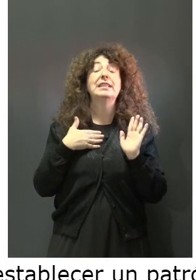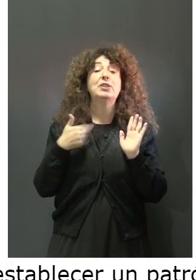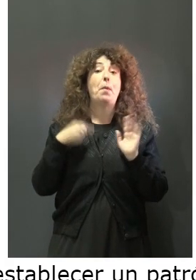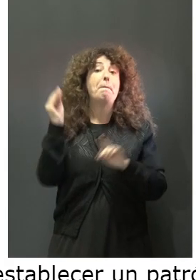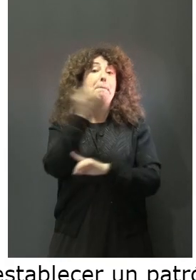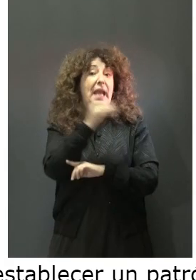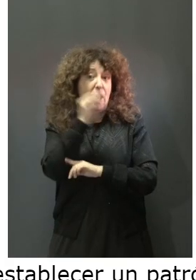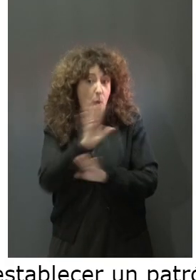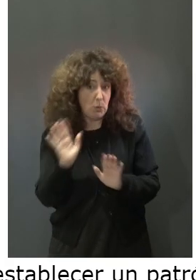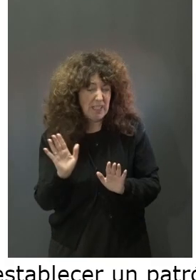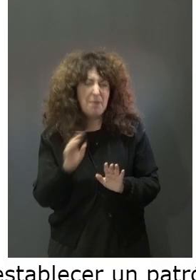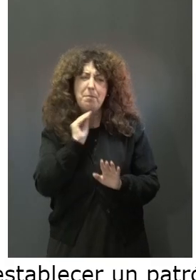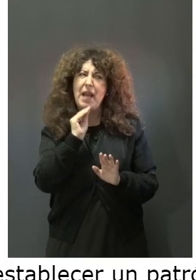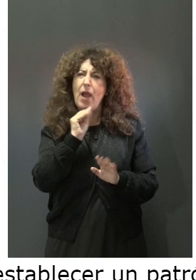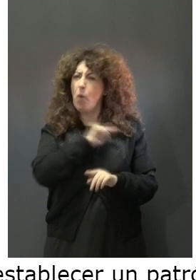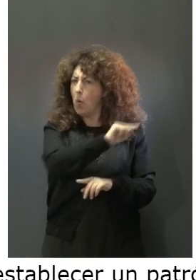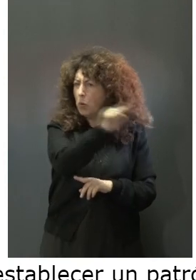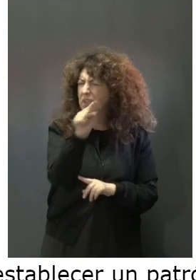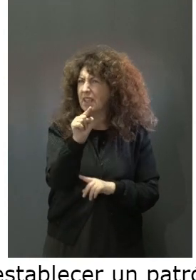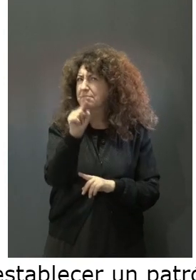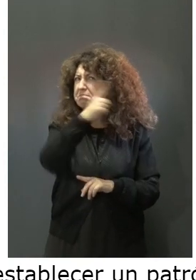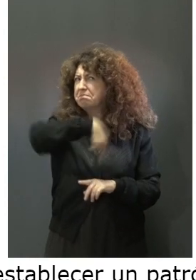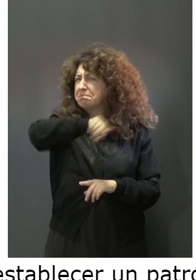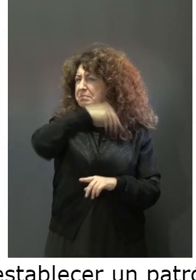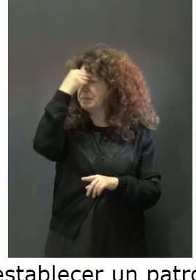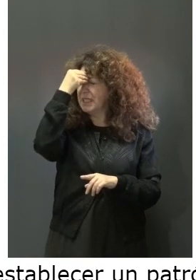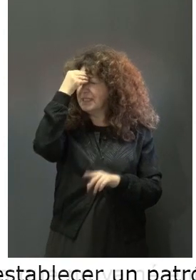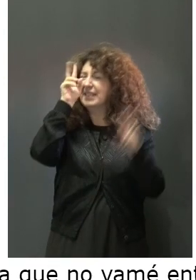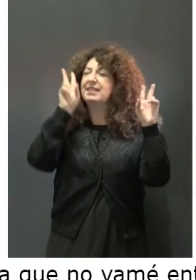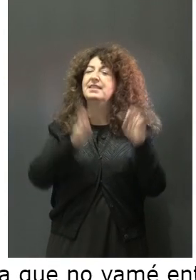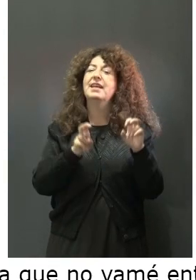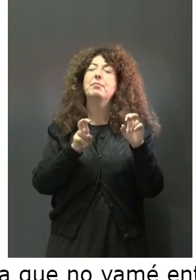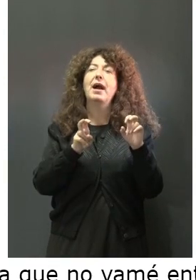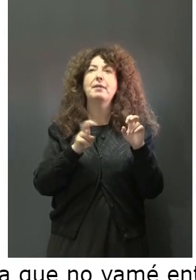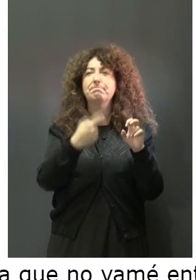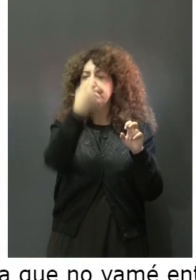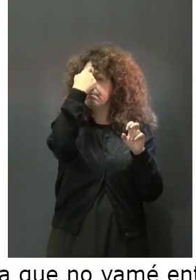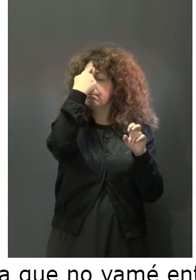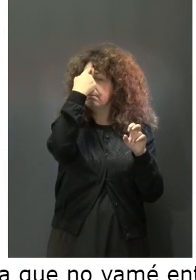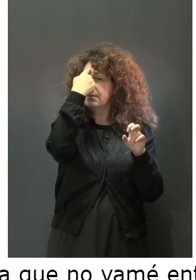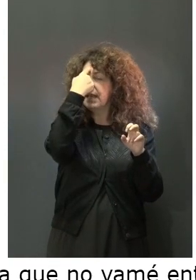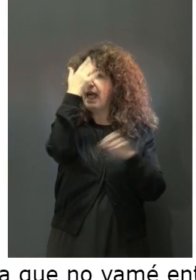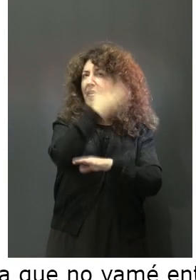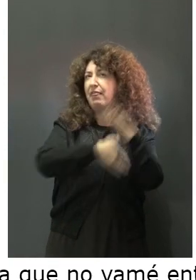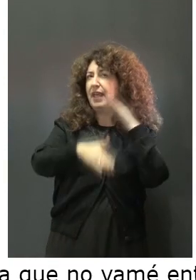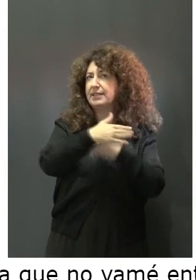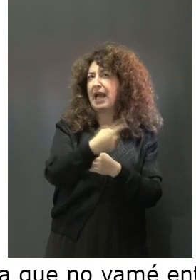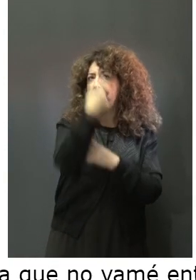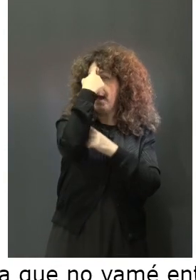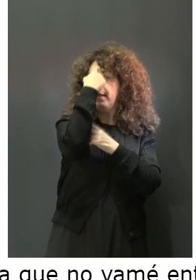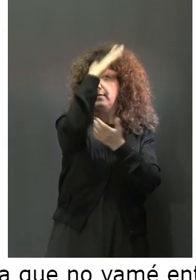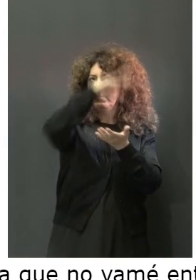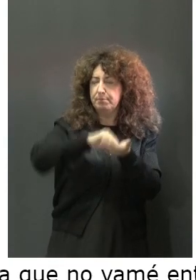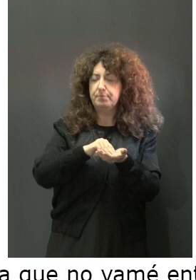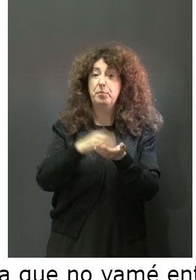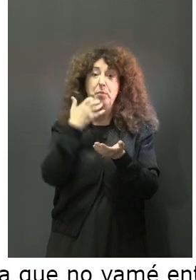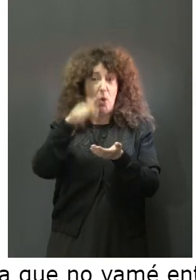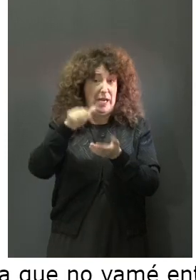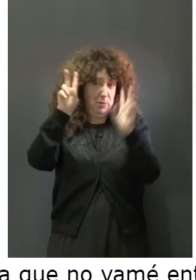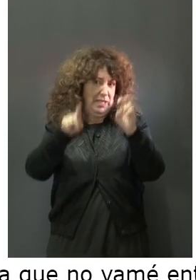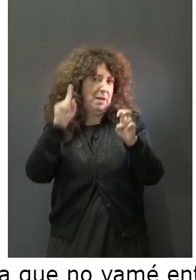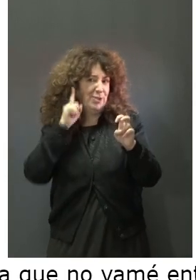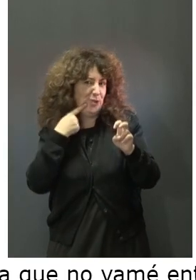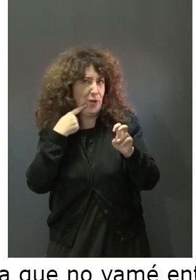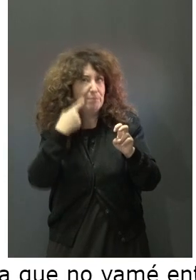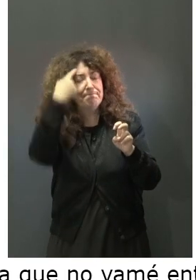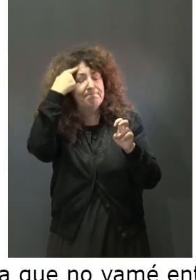es, ¿vosotros consideráis que el impacto de tener en cuenta una discapacidad concreta, ¿no? Como es este caso,